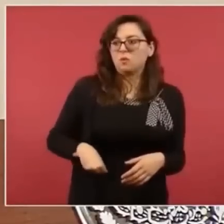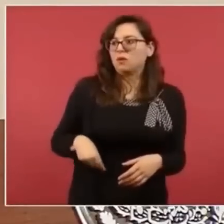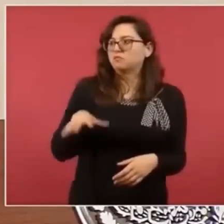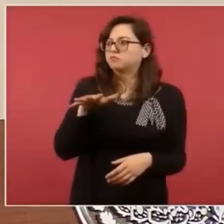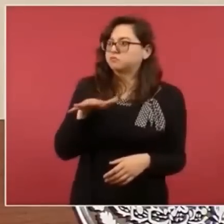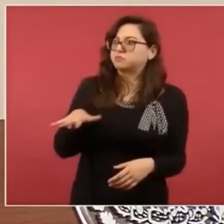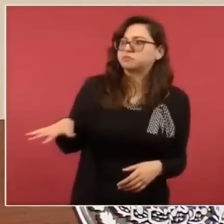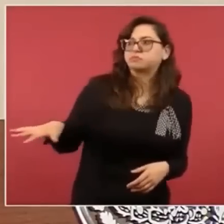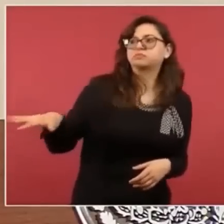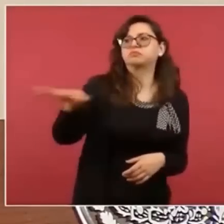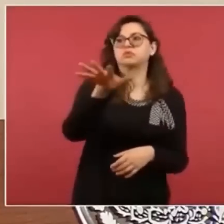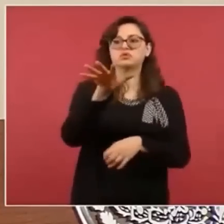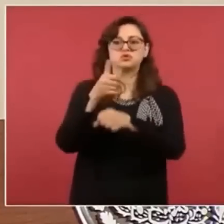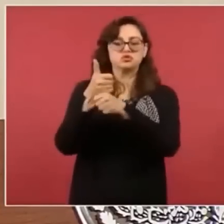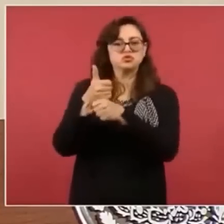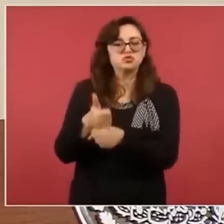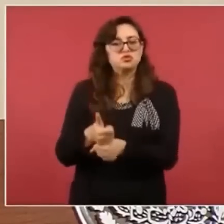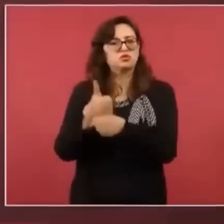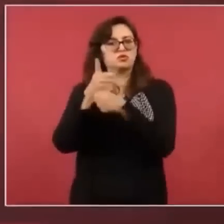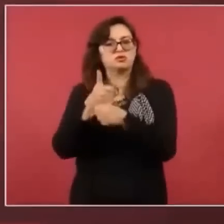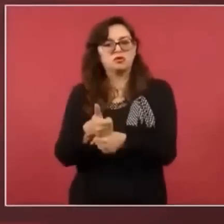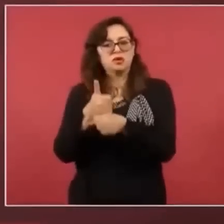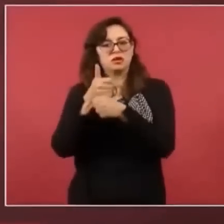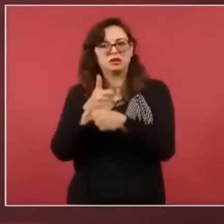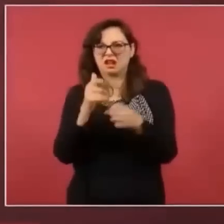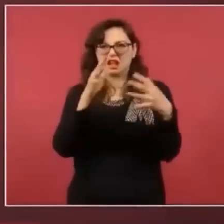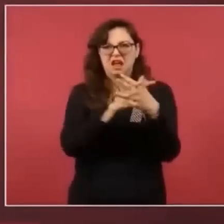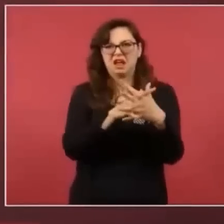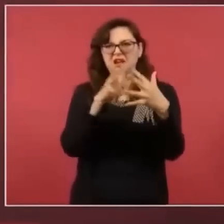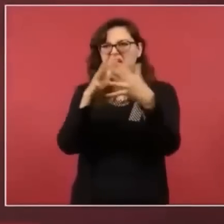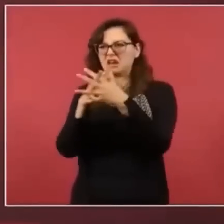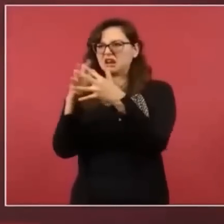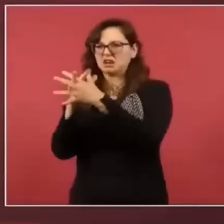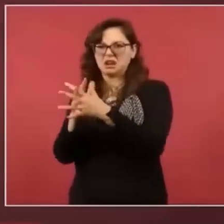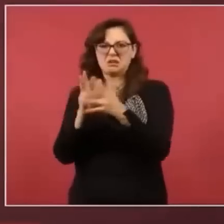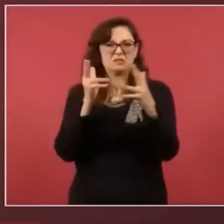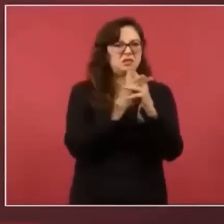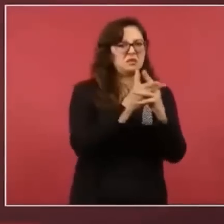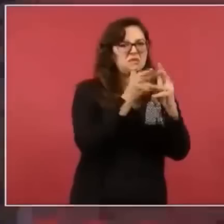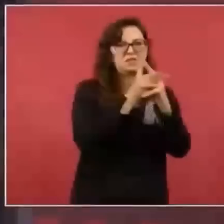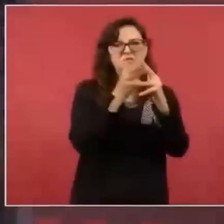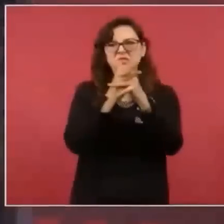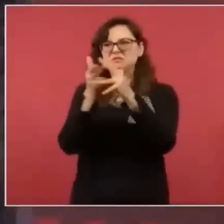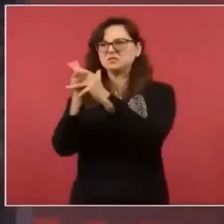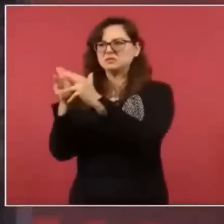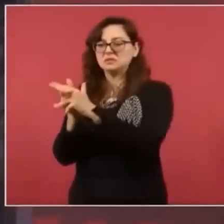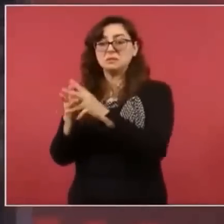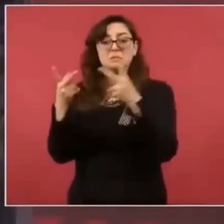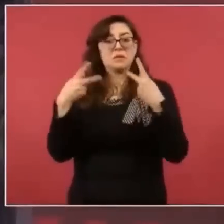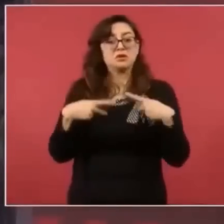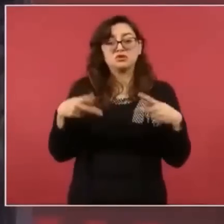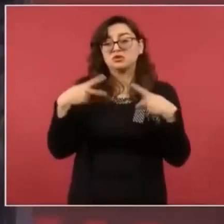que se usara toda la fuerza del Estado y lo volvería a hacer.